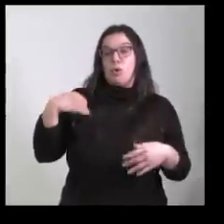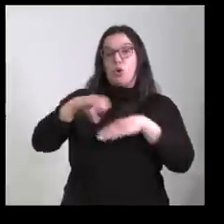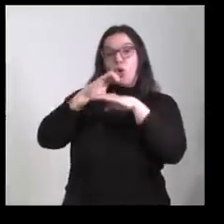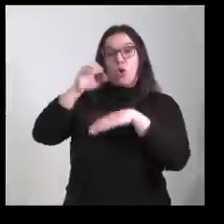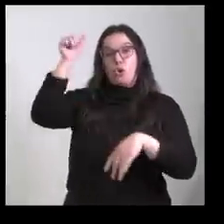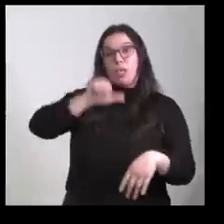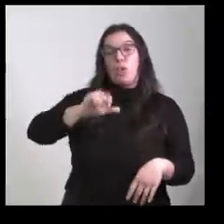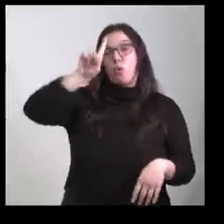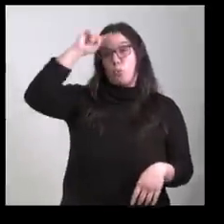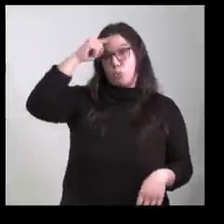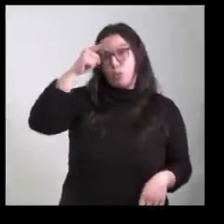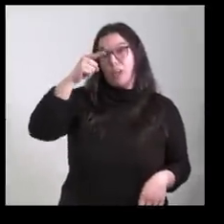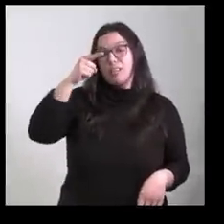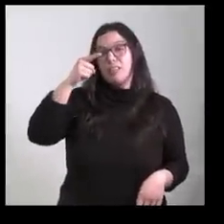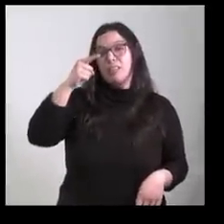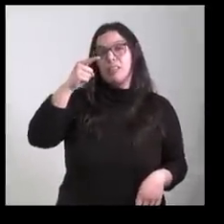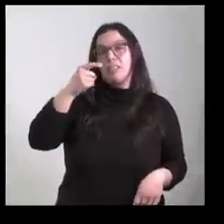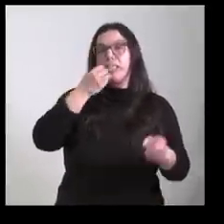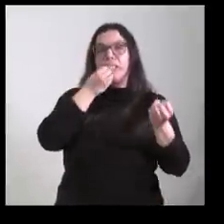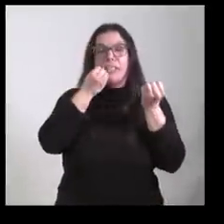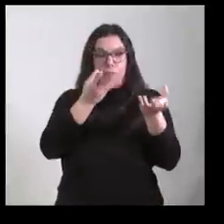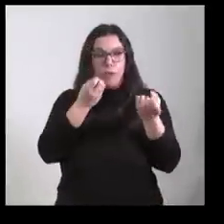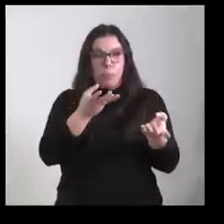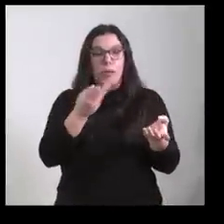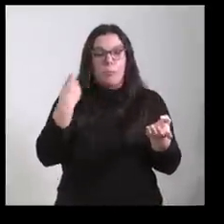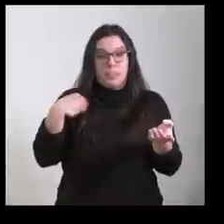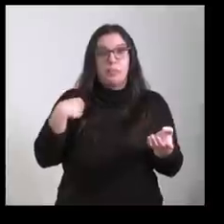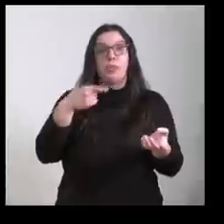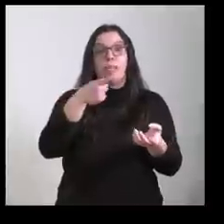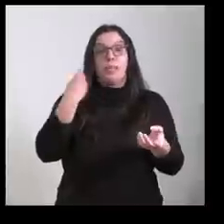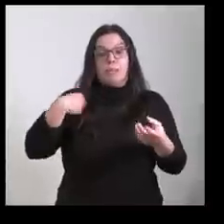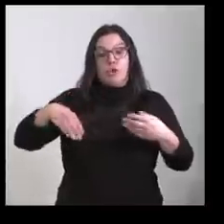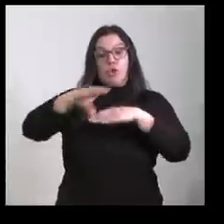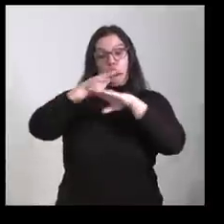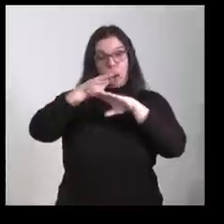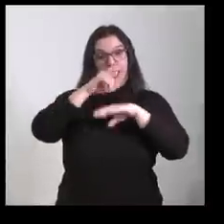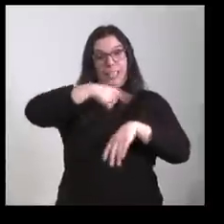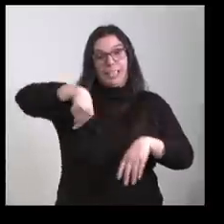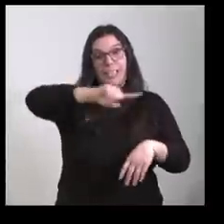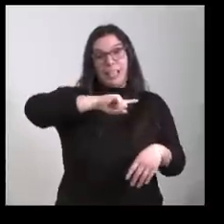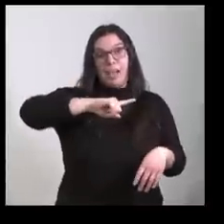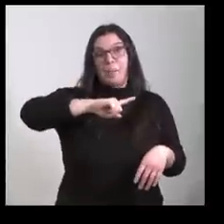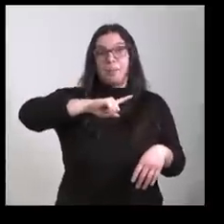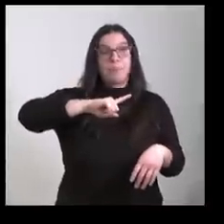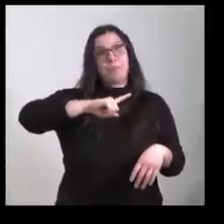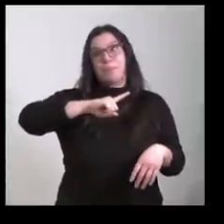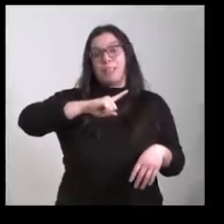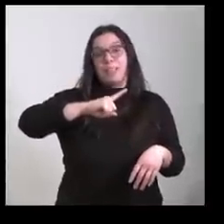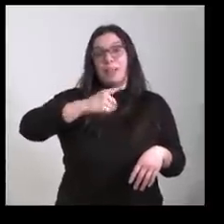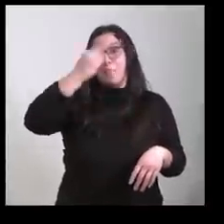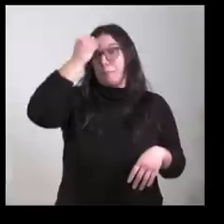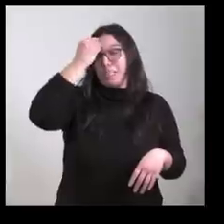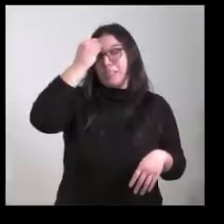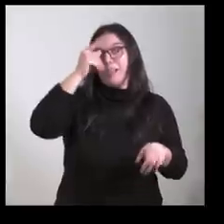cultura ha informado que desde la consejería no no se veía viable la tramitación